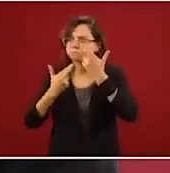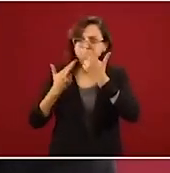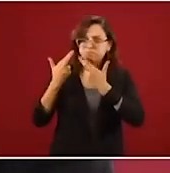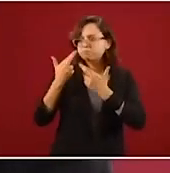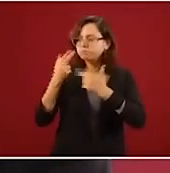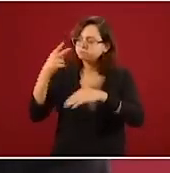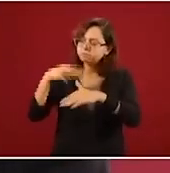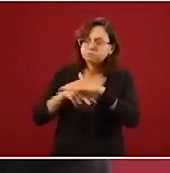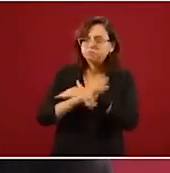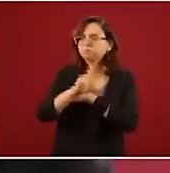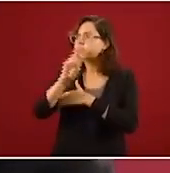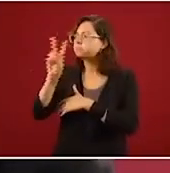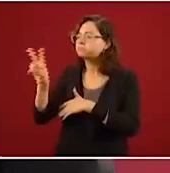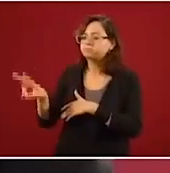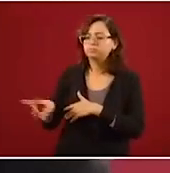inspección,